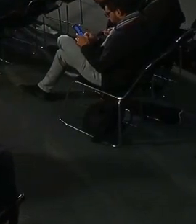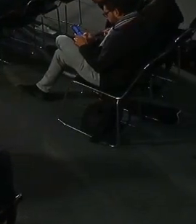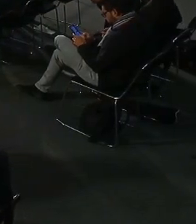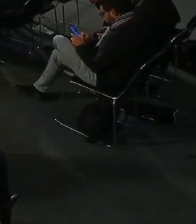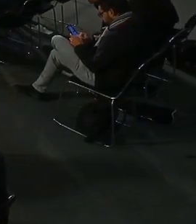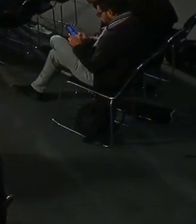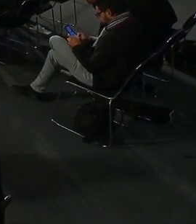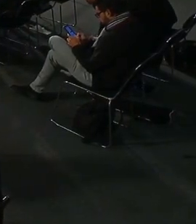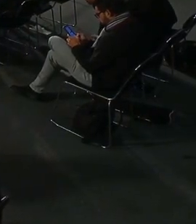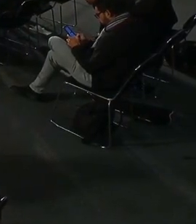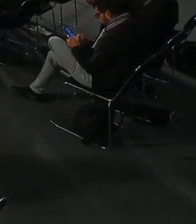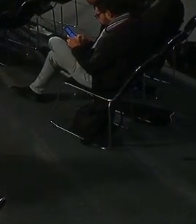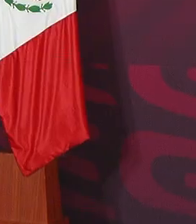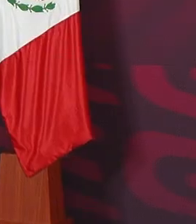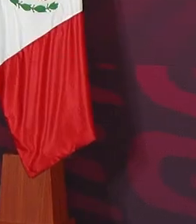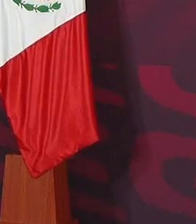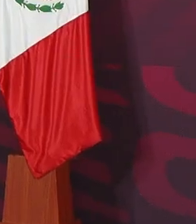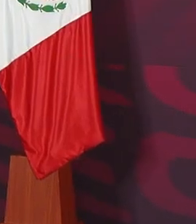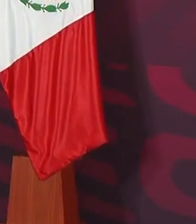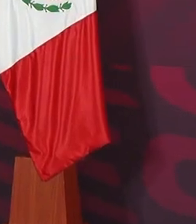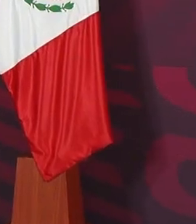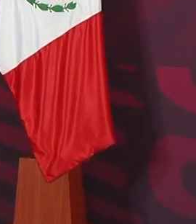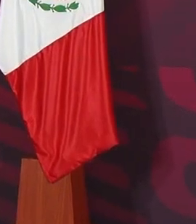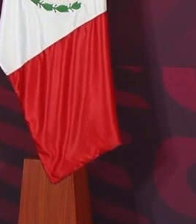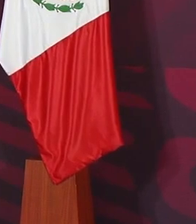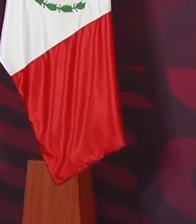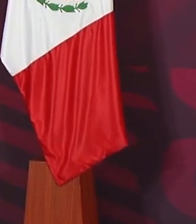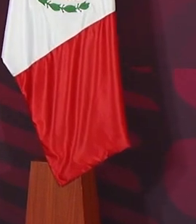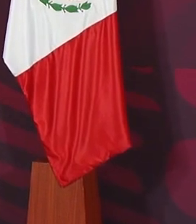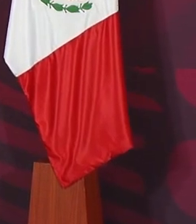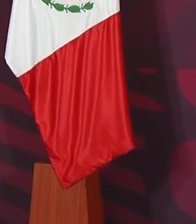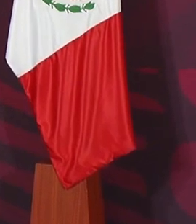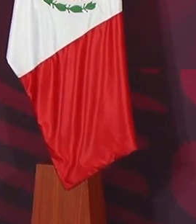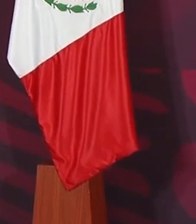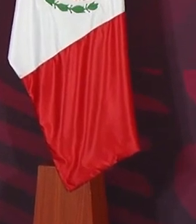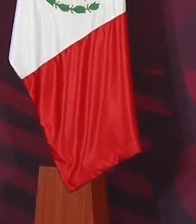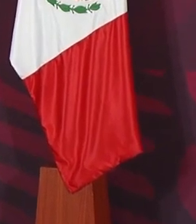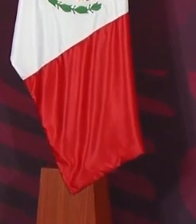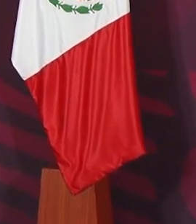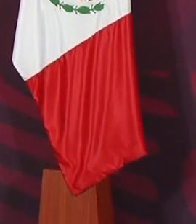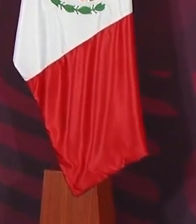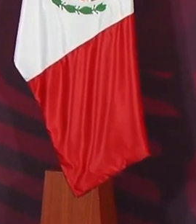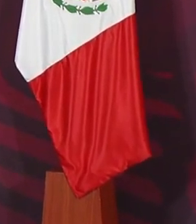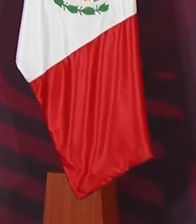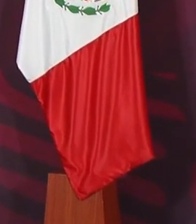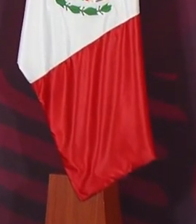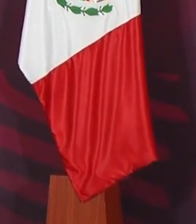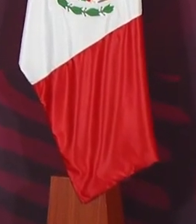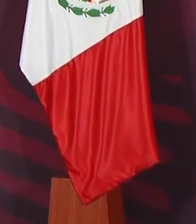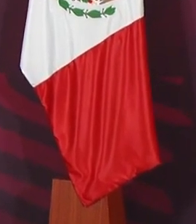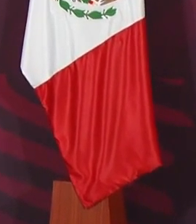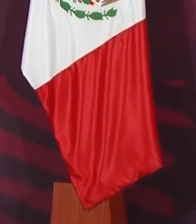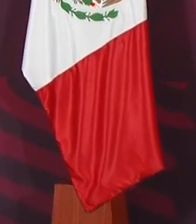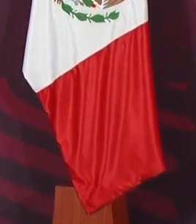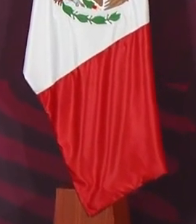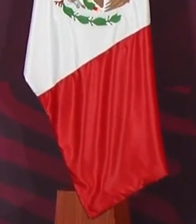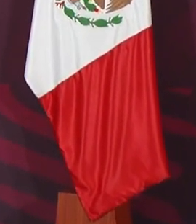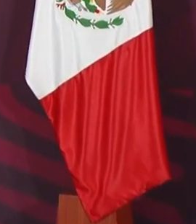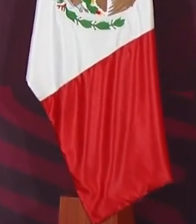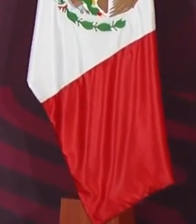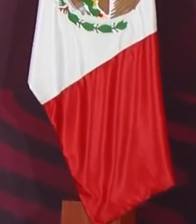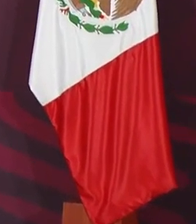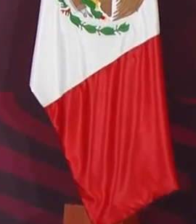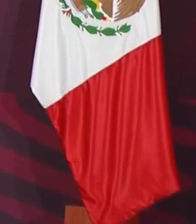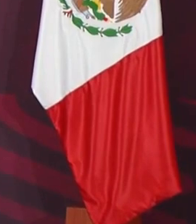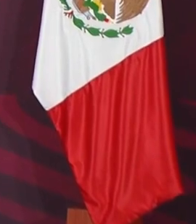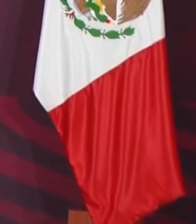negocios pequeños. Entonces, por lo pronto es Acapulco